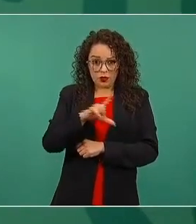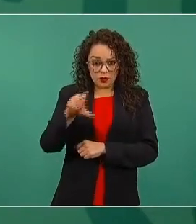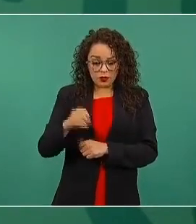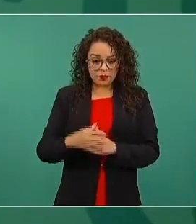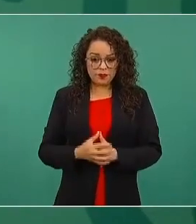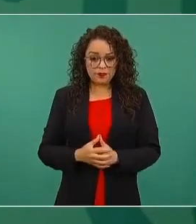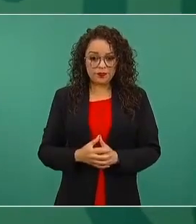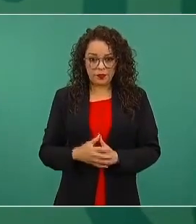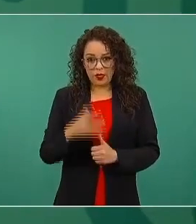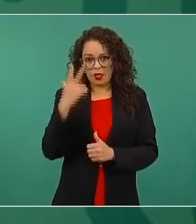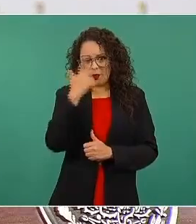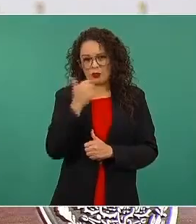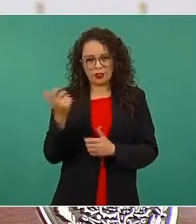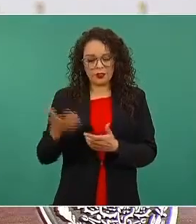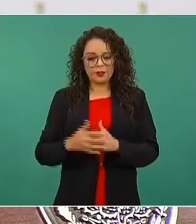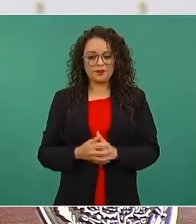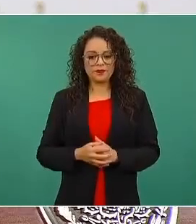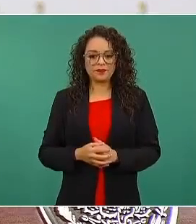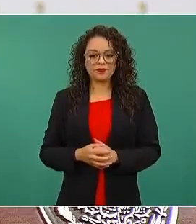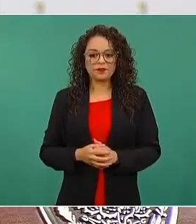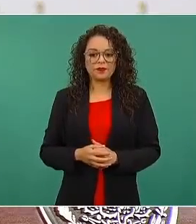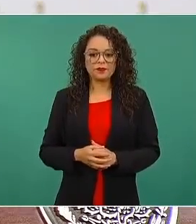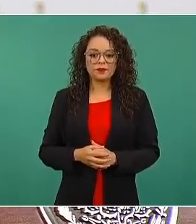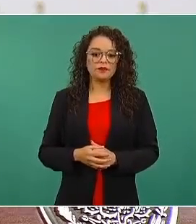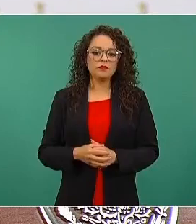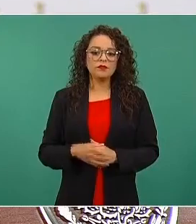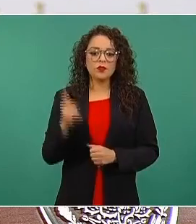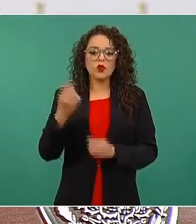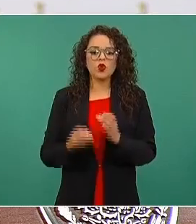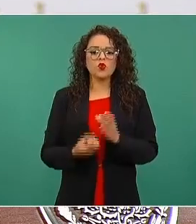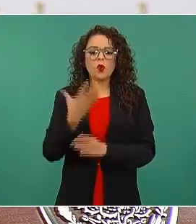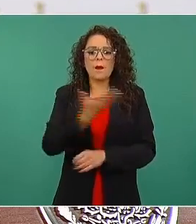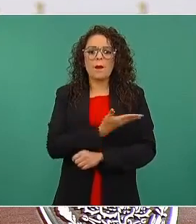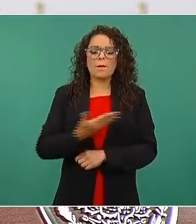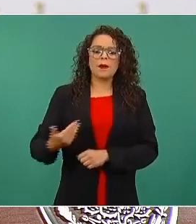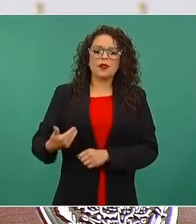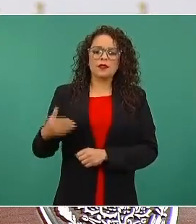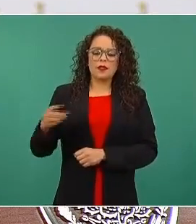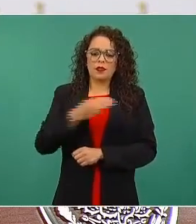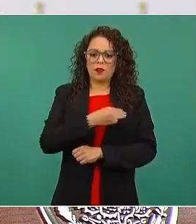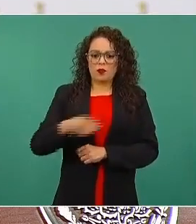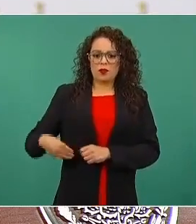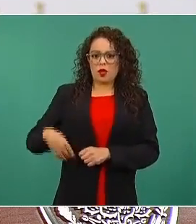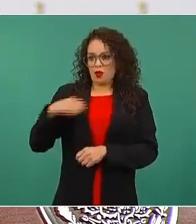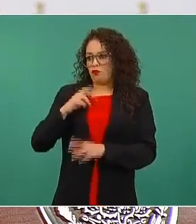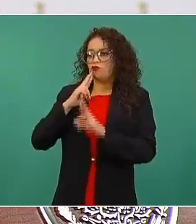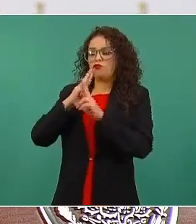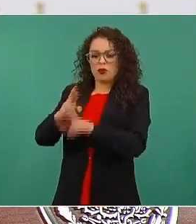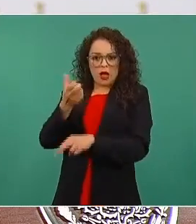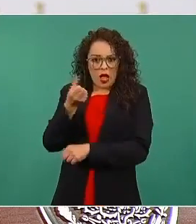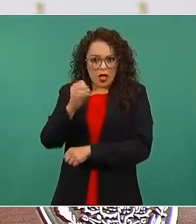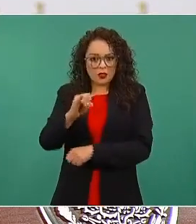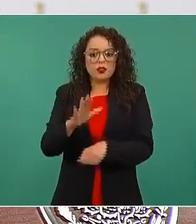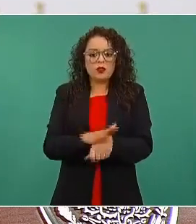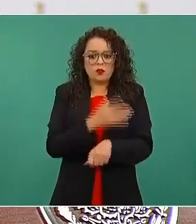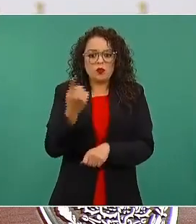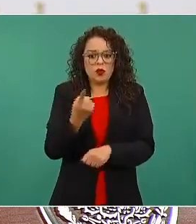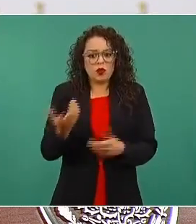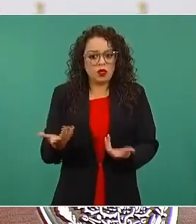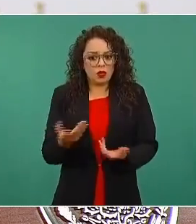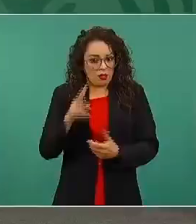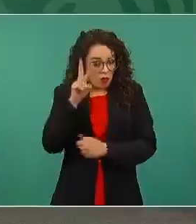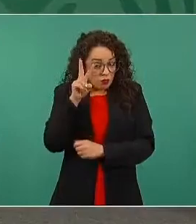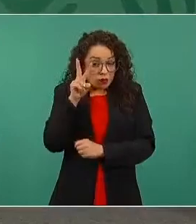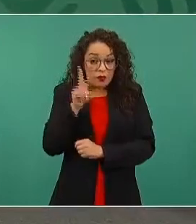le contesté así al nuevo presidente municipal, porque Antonio me Chazarán.